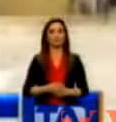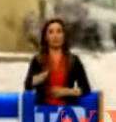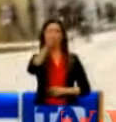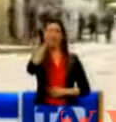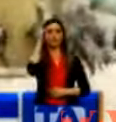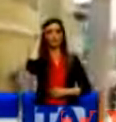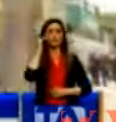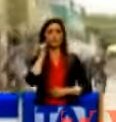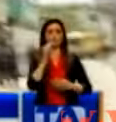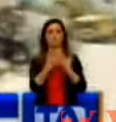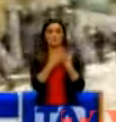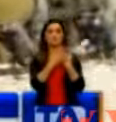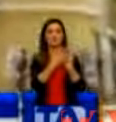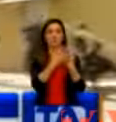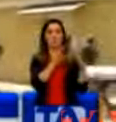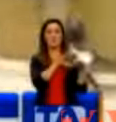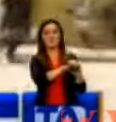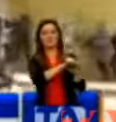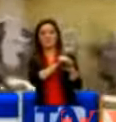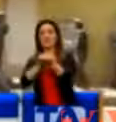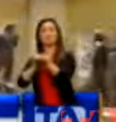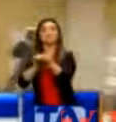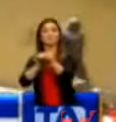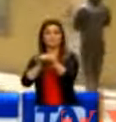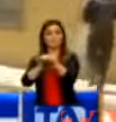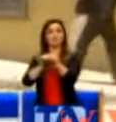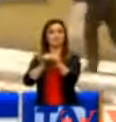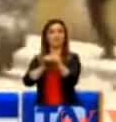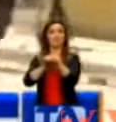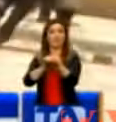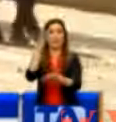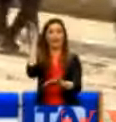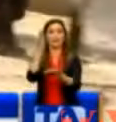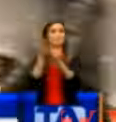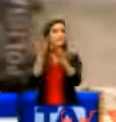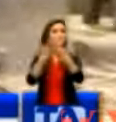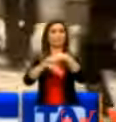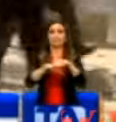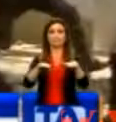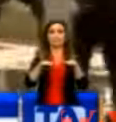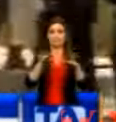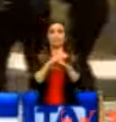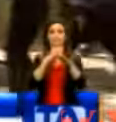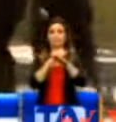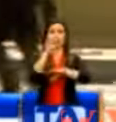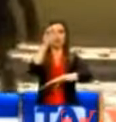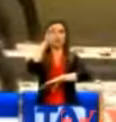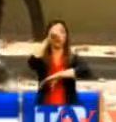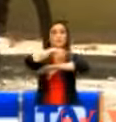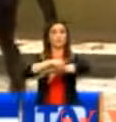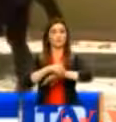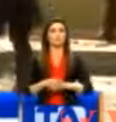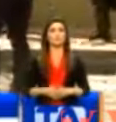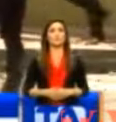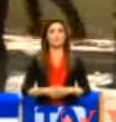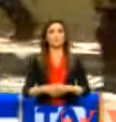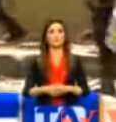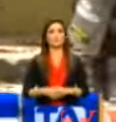4 menores de edad fueron detenidos por los policías y las manifestaciones terminaron alrededor de las 2 de la tarde.